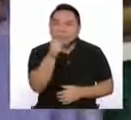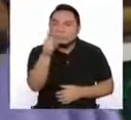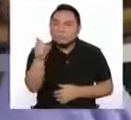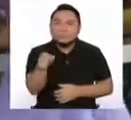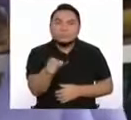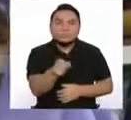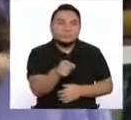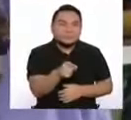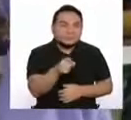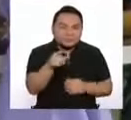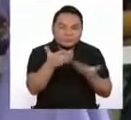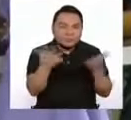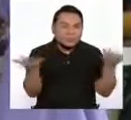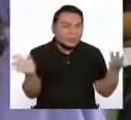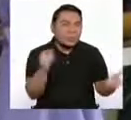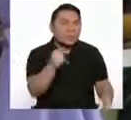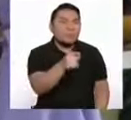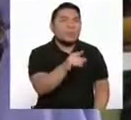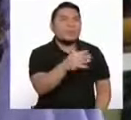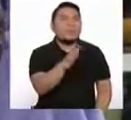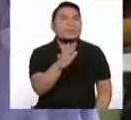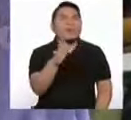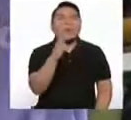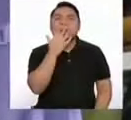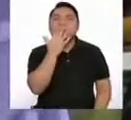apicabón.